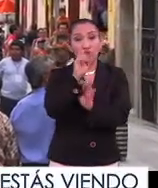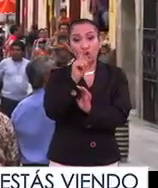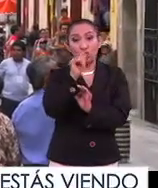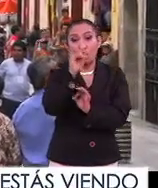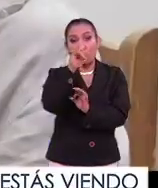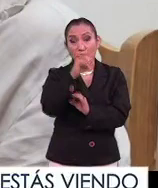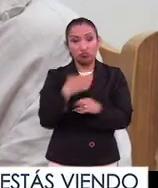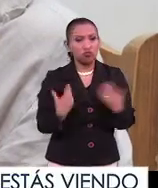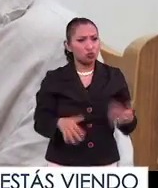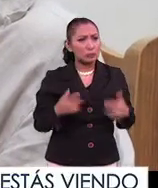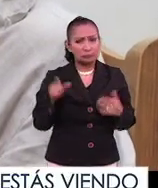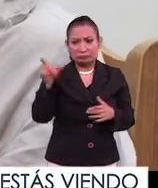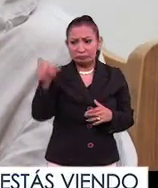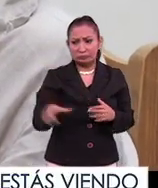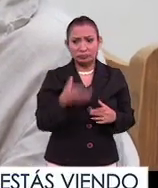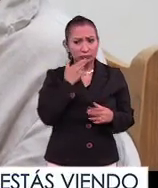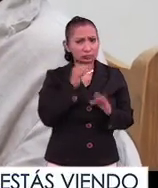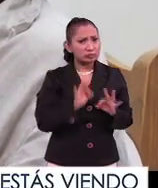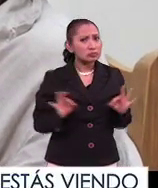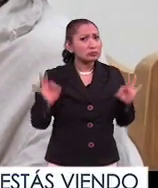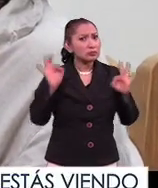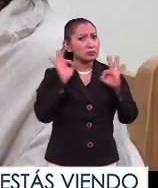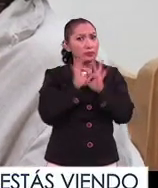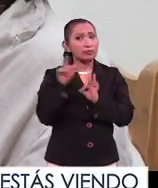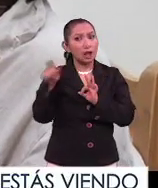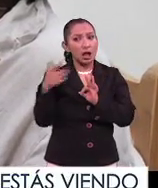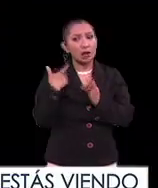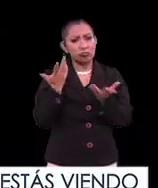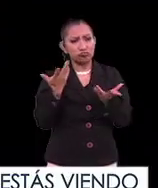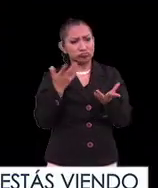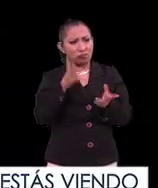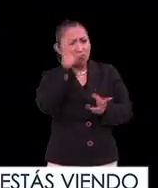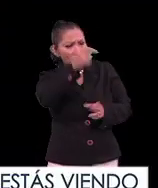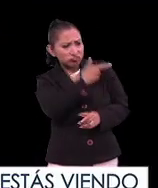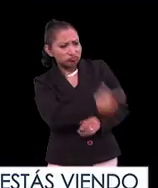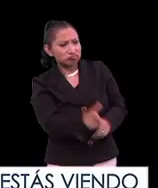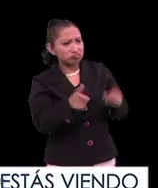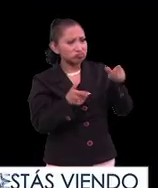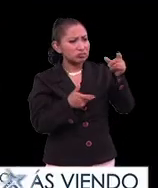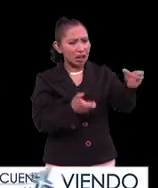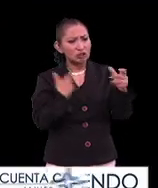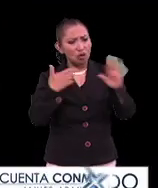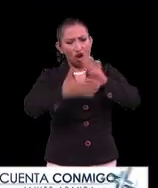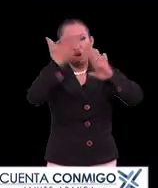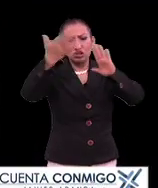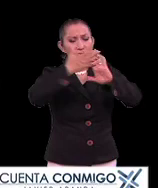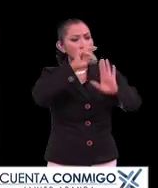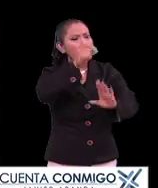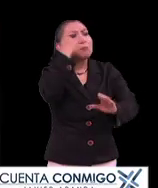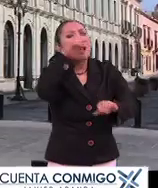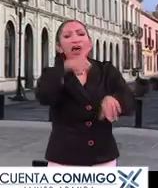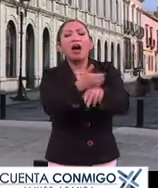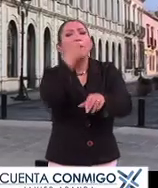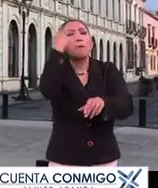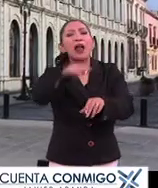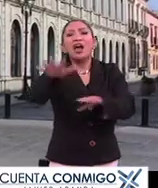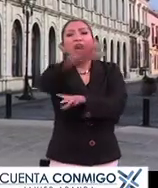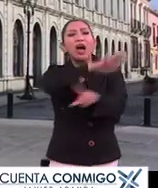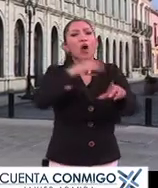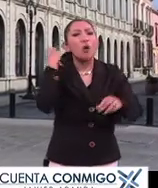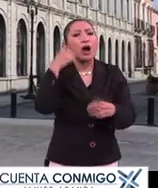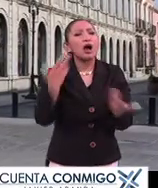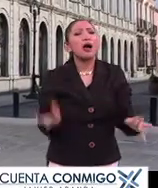Toledo. Sí, una figura importante que se ha opuesto a construcciones que no tienen que ver con el